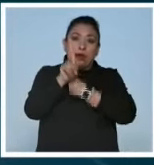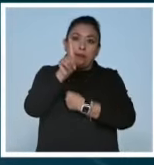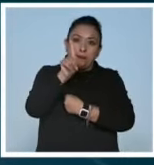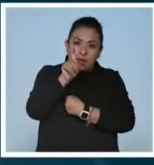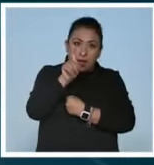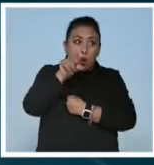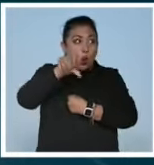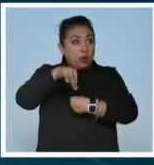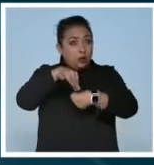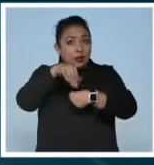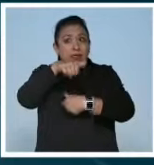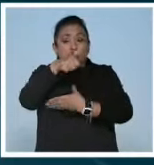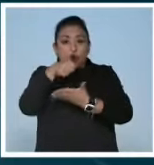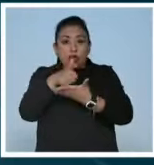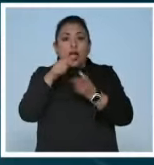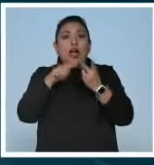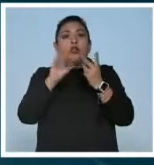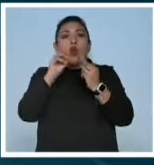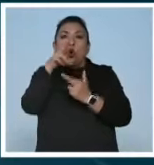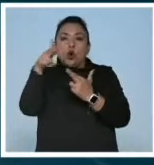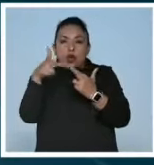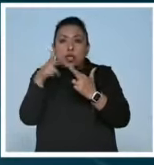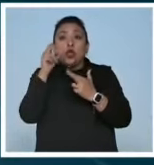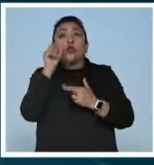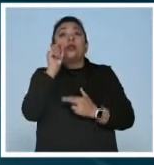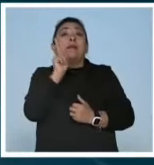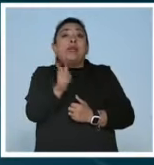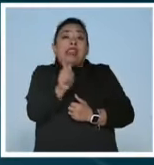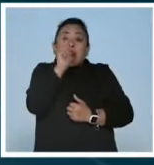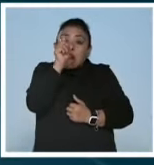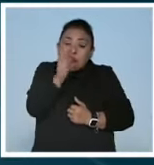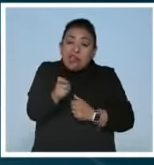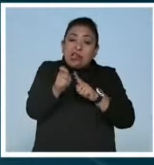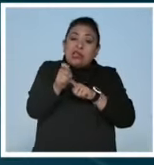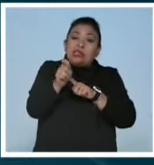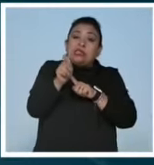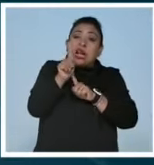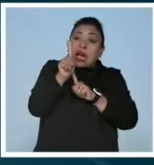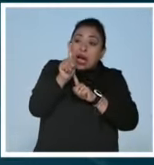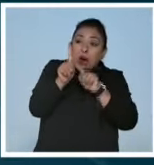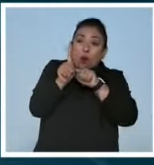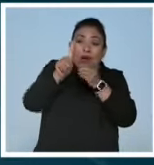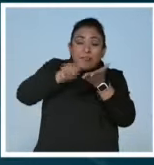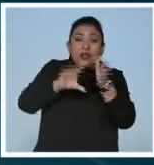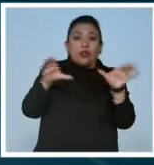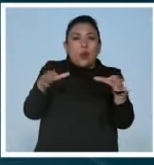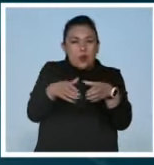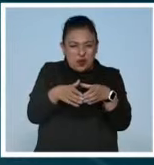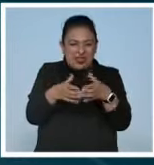que se vive en la ciudad, como que se vive en una región, lo que significa para alguna comunidad el agua,